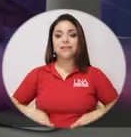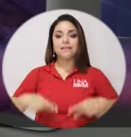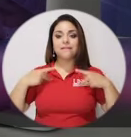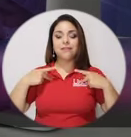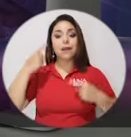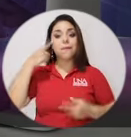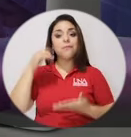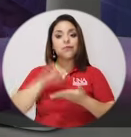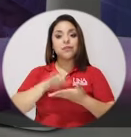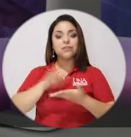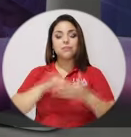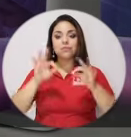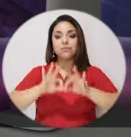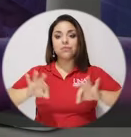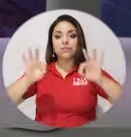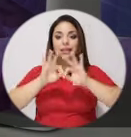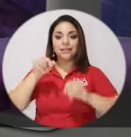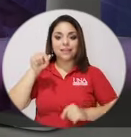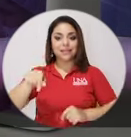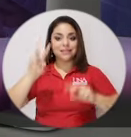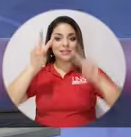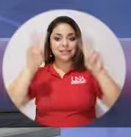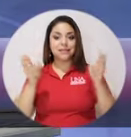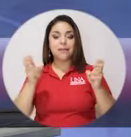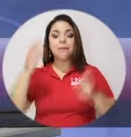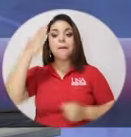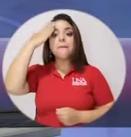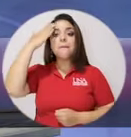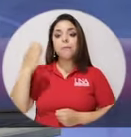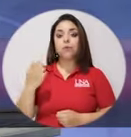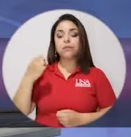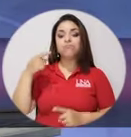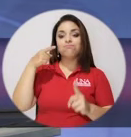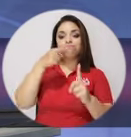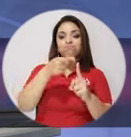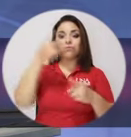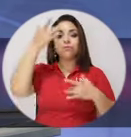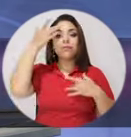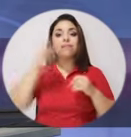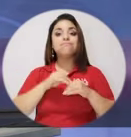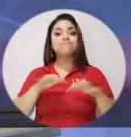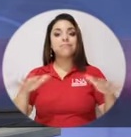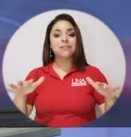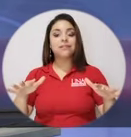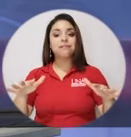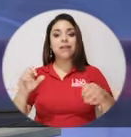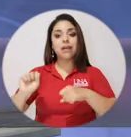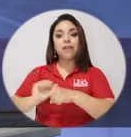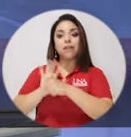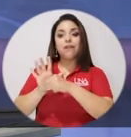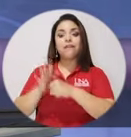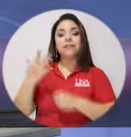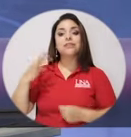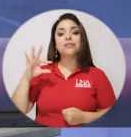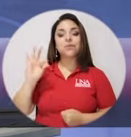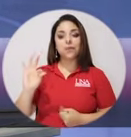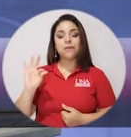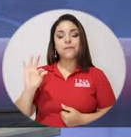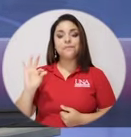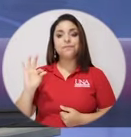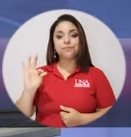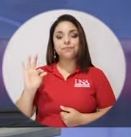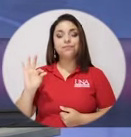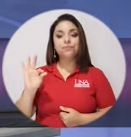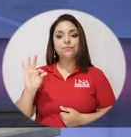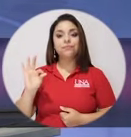estamos abordando este tema, porque en el marco de la pandemia, como veíamos en el bloque anterior, en el marco de la pandemia con el